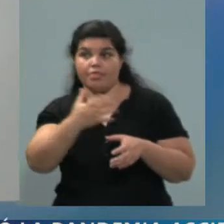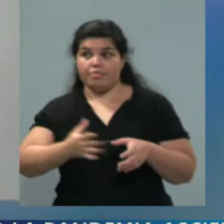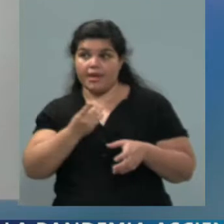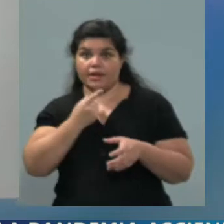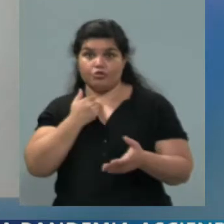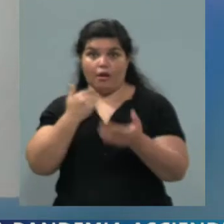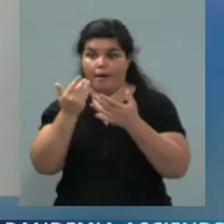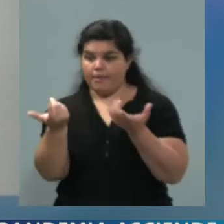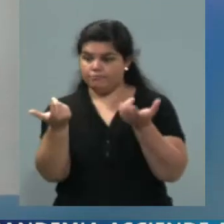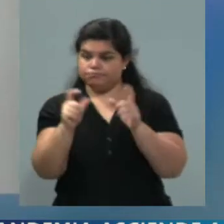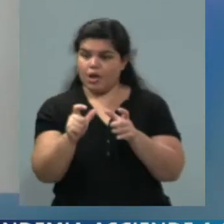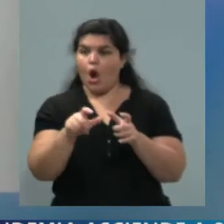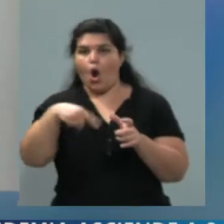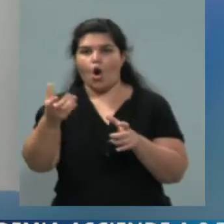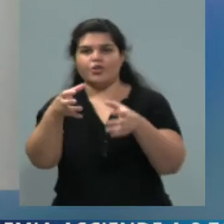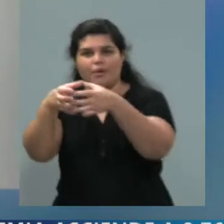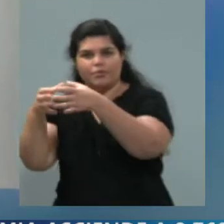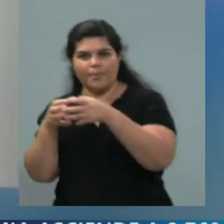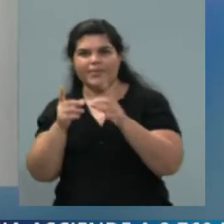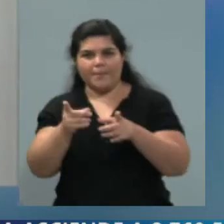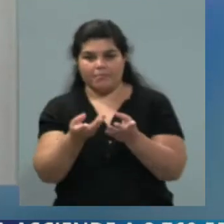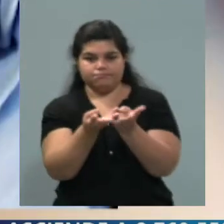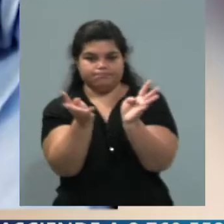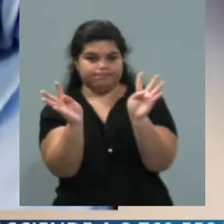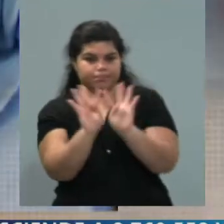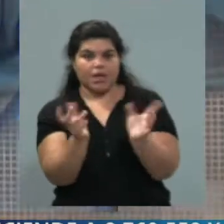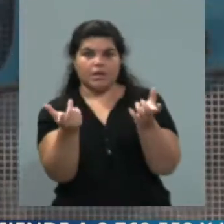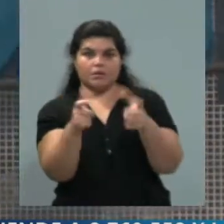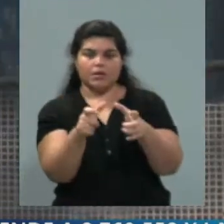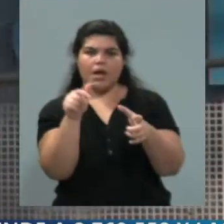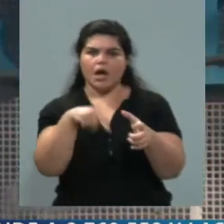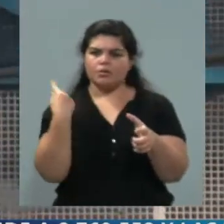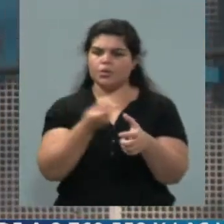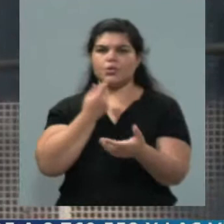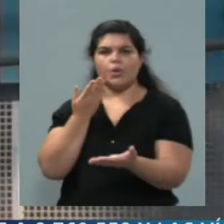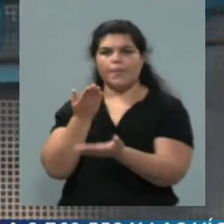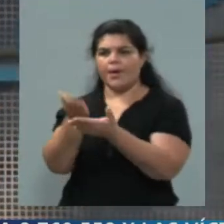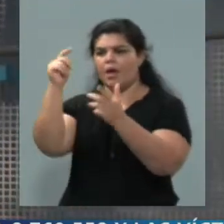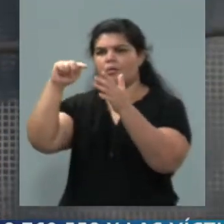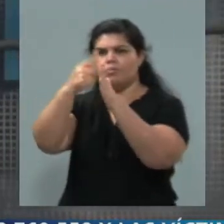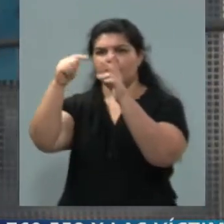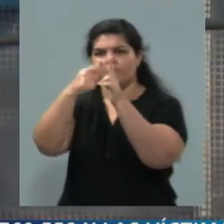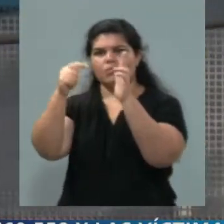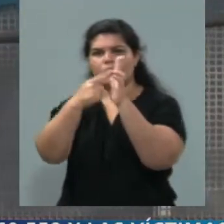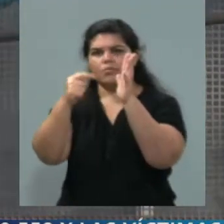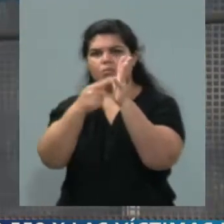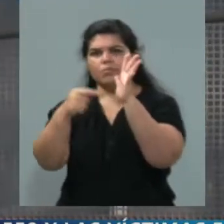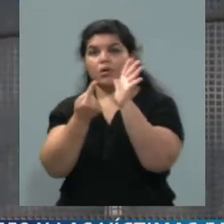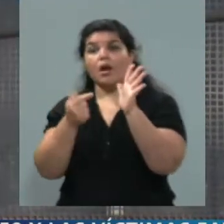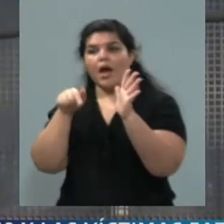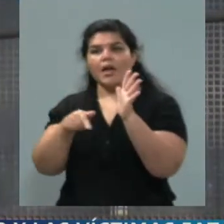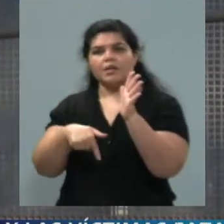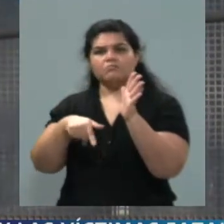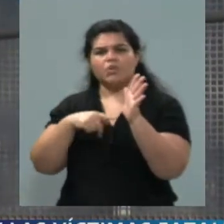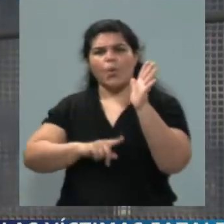planteándole justamente las mayores dificultades que tenemos alrededor de las prestaciones. Y lo que señalábamos